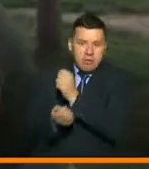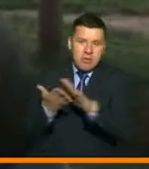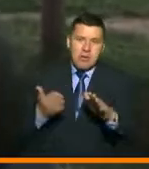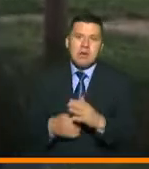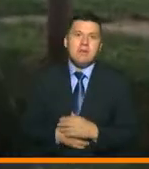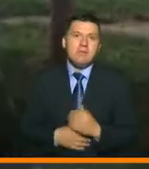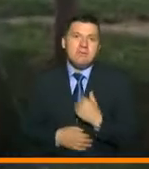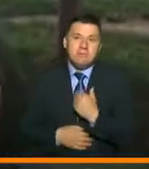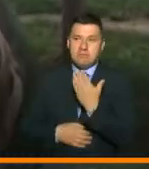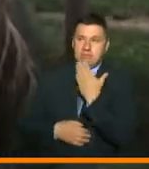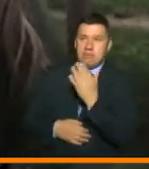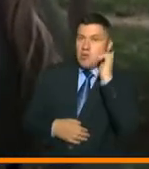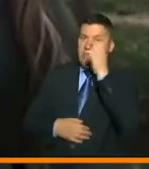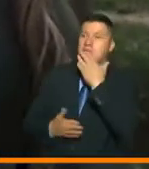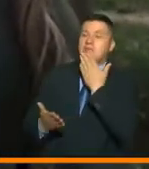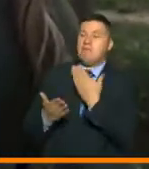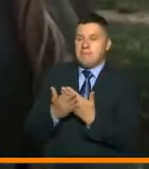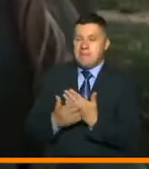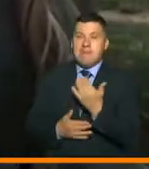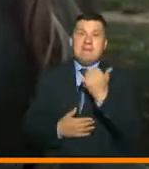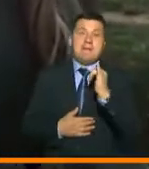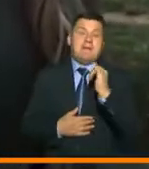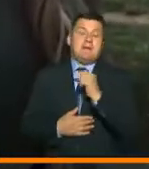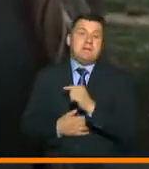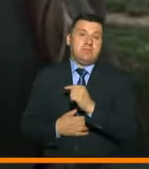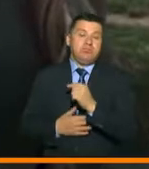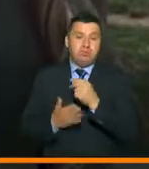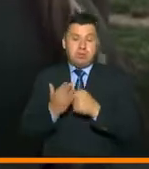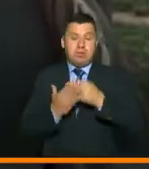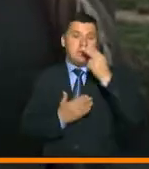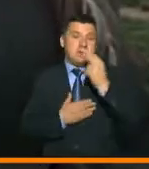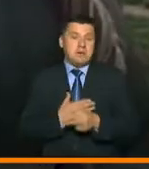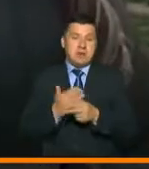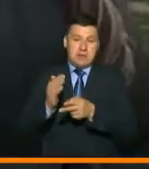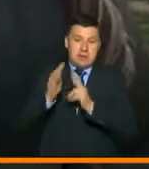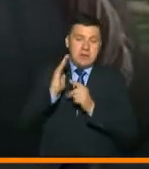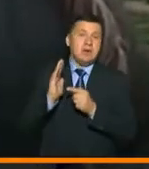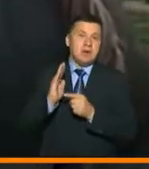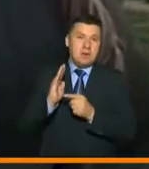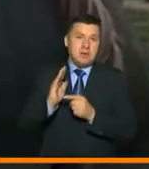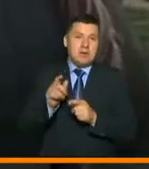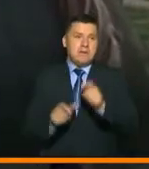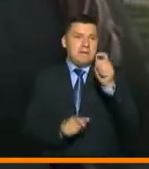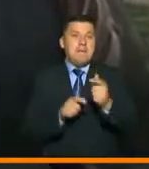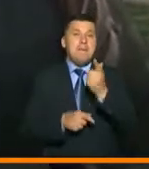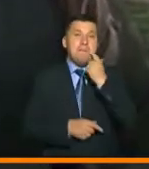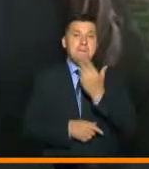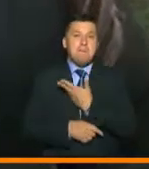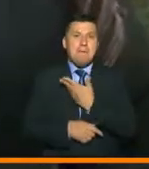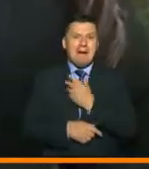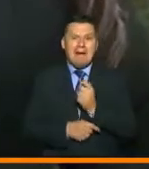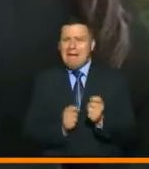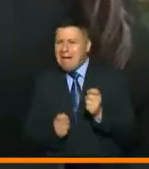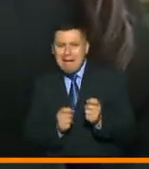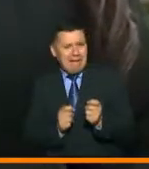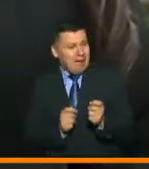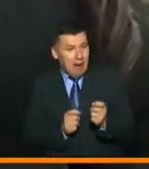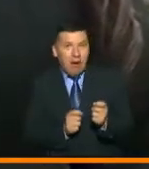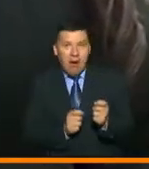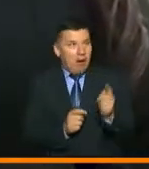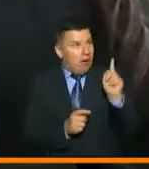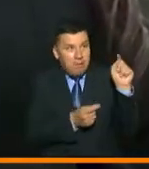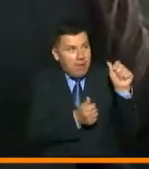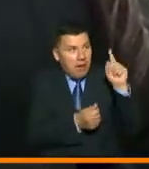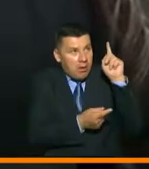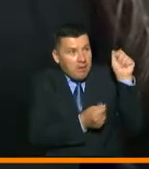Quiero agradecerle al gobierno, ya que por medio del proyecto del ICETES, muchísimos padres pudimos seguir